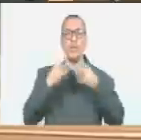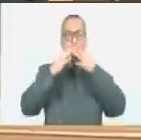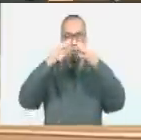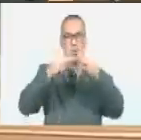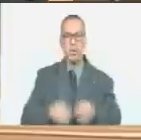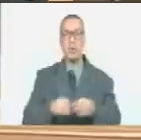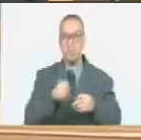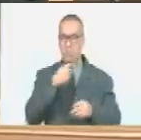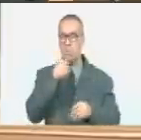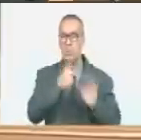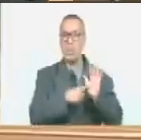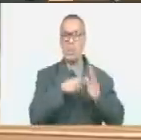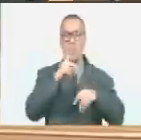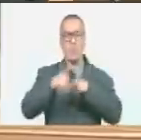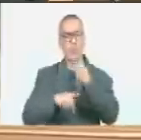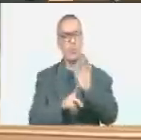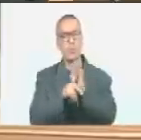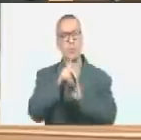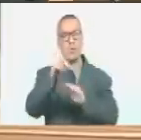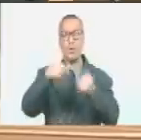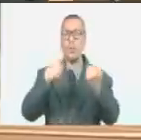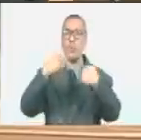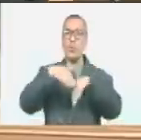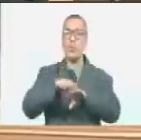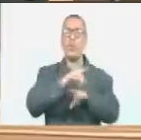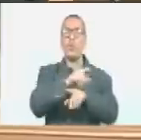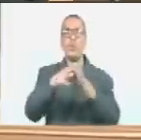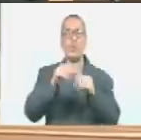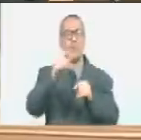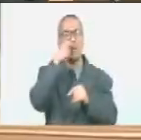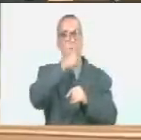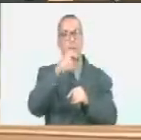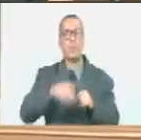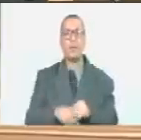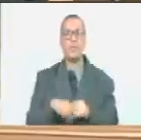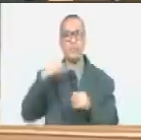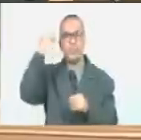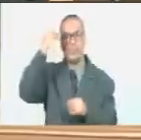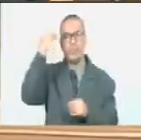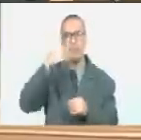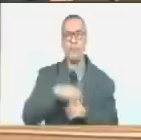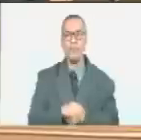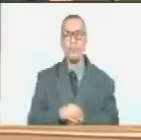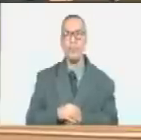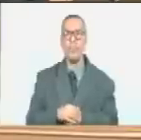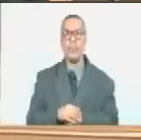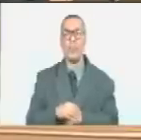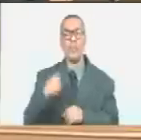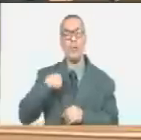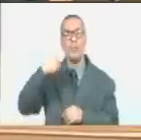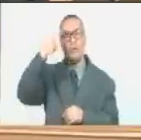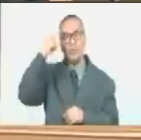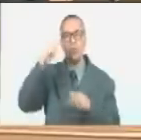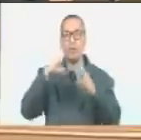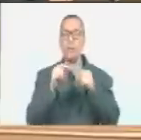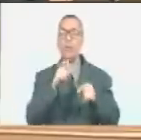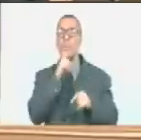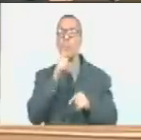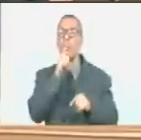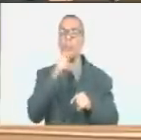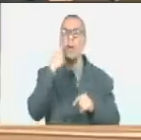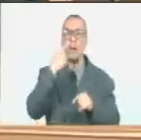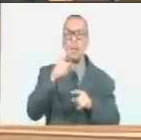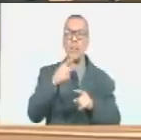asegurando el bienestar y desarrollo integral de los pueblos, considerando que pese al impacto negativo de